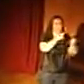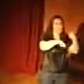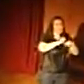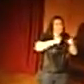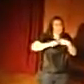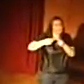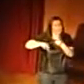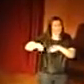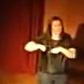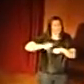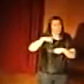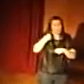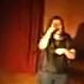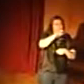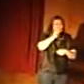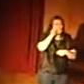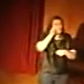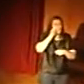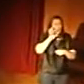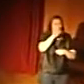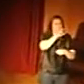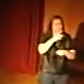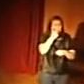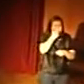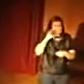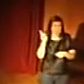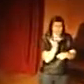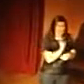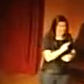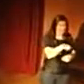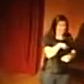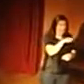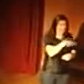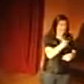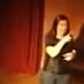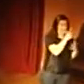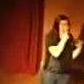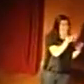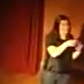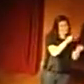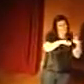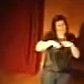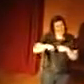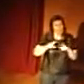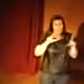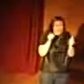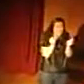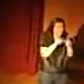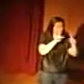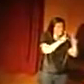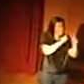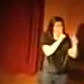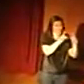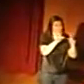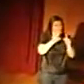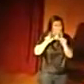incipiente turismo o a Los visitantes que vienen a Madrid eso estoy hablando de tablitas así de pequeñas pero que tienen